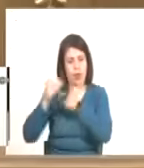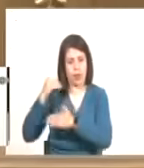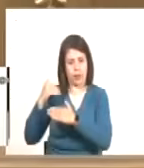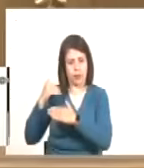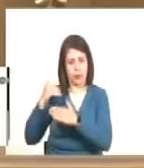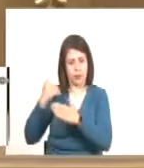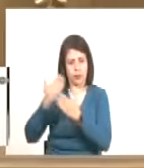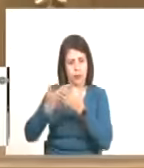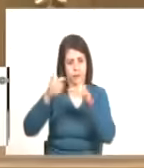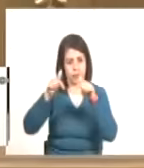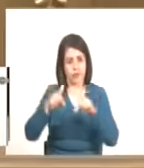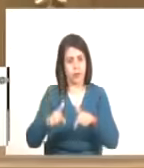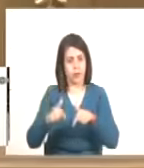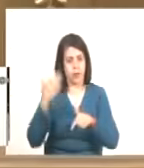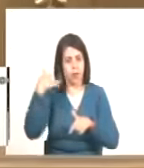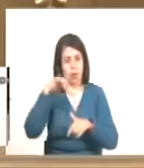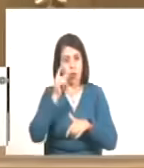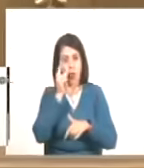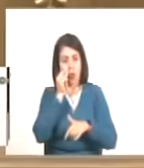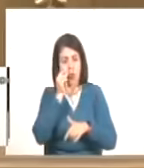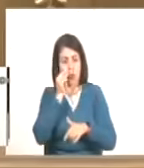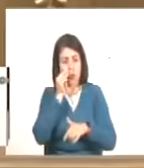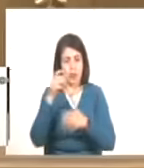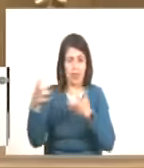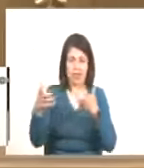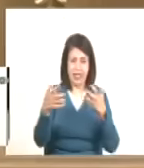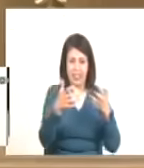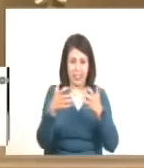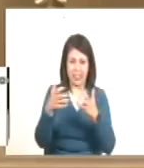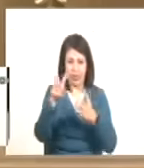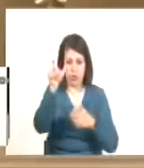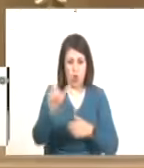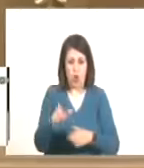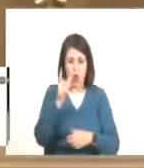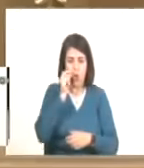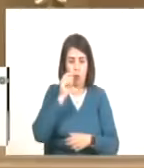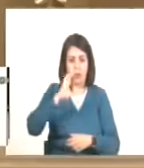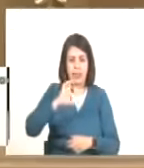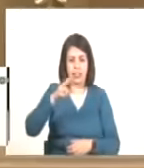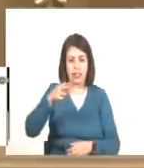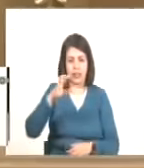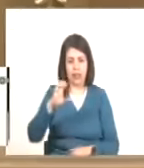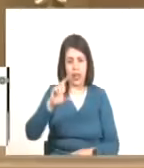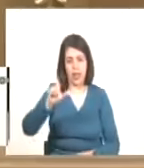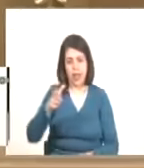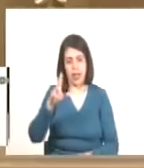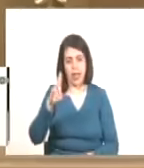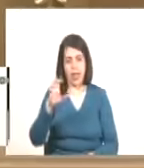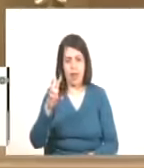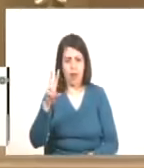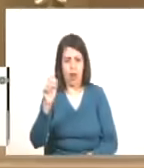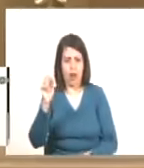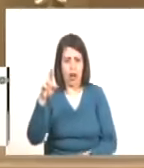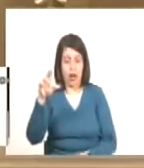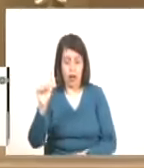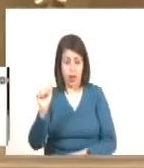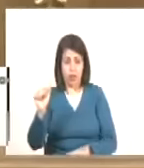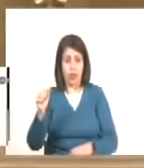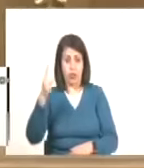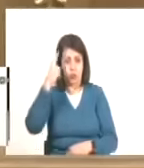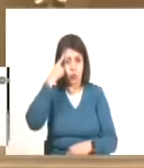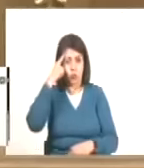Quizá fue un hombre, nuestro guerrillero heroico Ernesto Che Guevara, quien supo